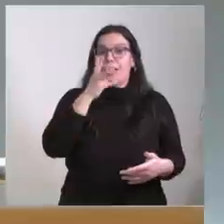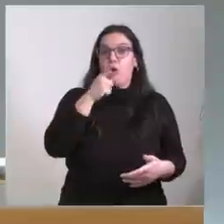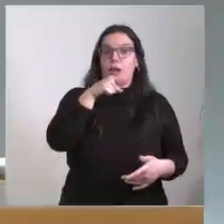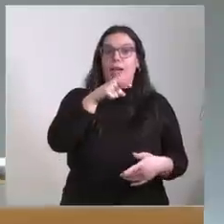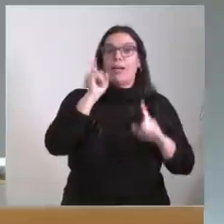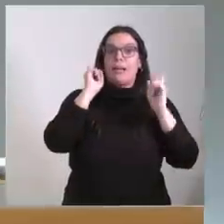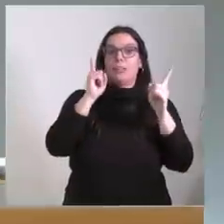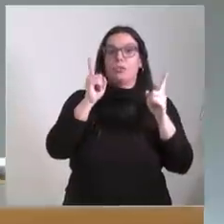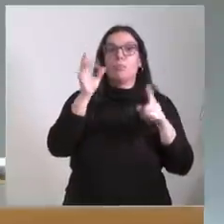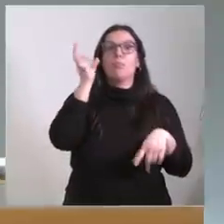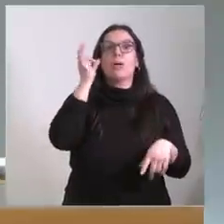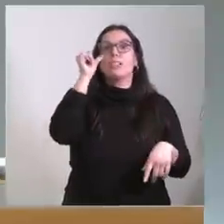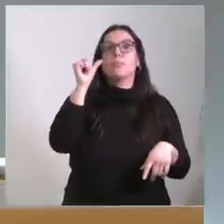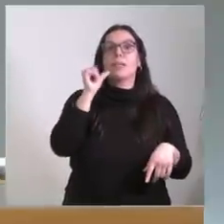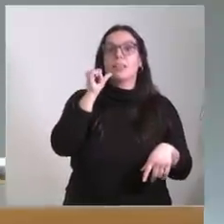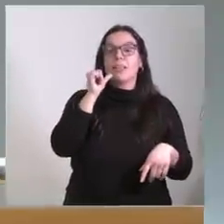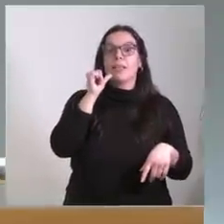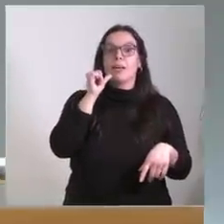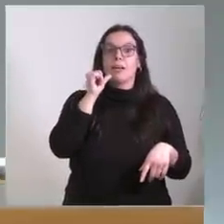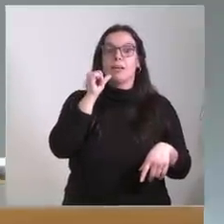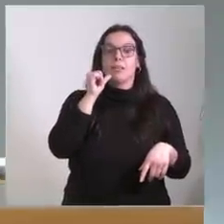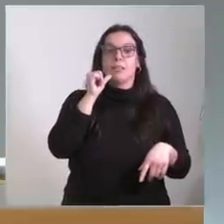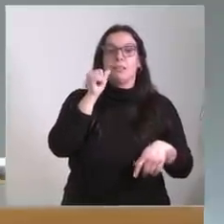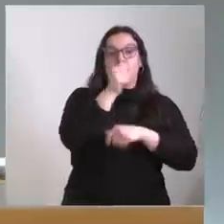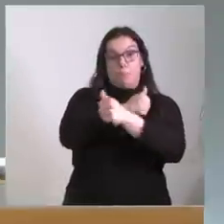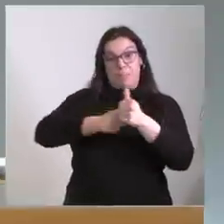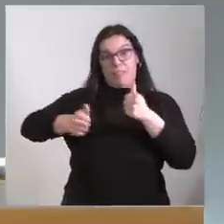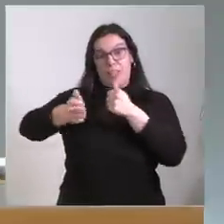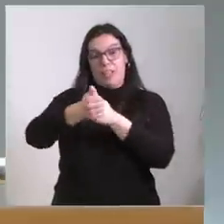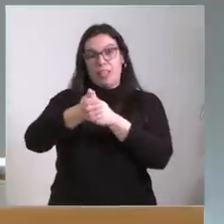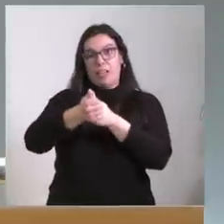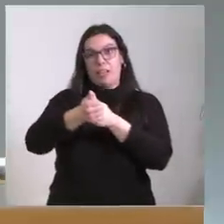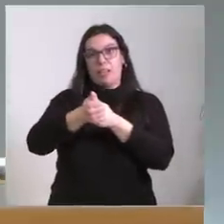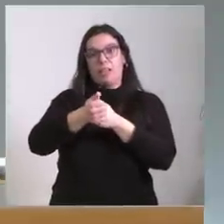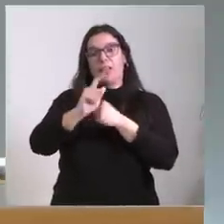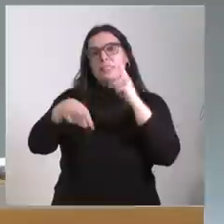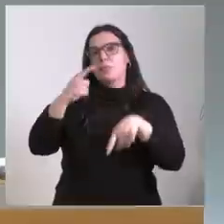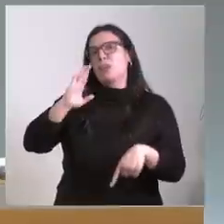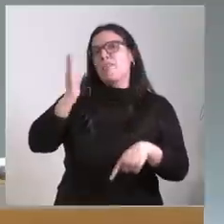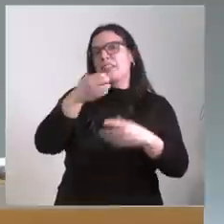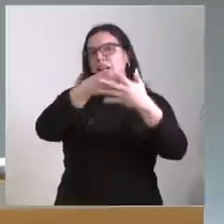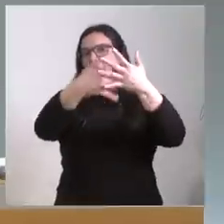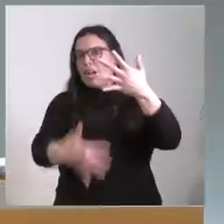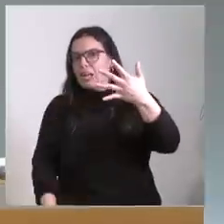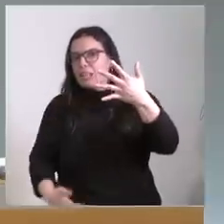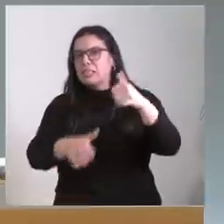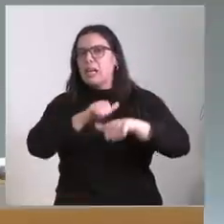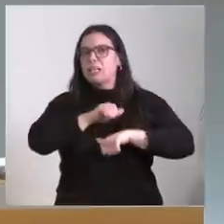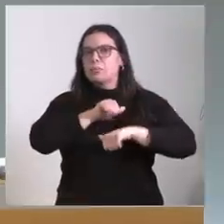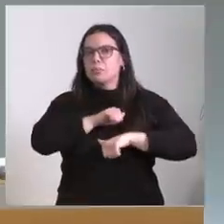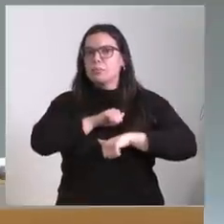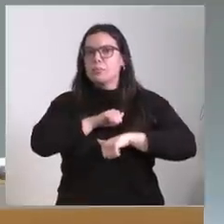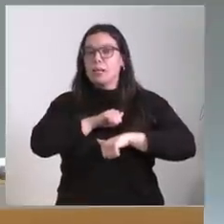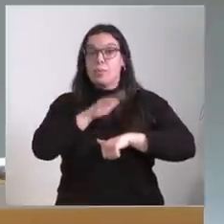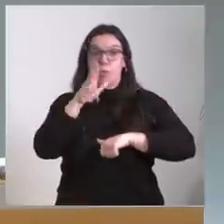preferente a las mujeres embarazadas que acuden a la consulta no sé qué impacto puede tener a lo general a lo difícil